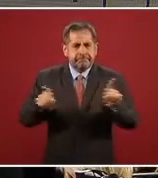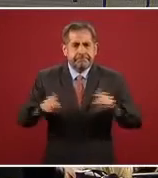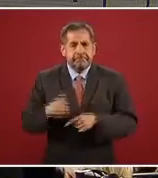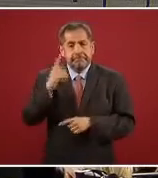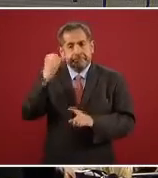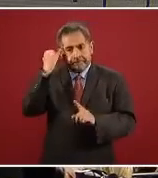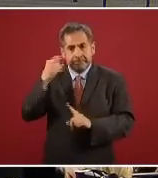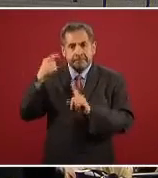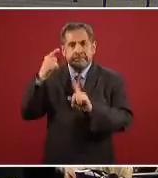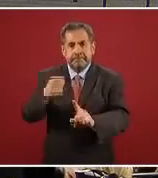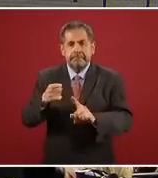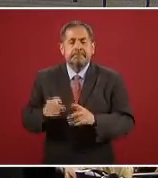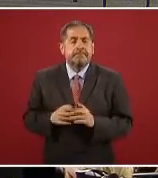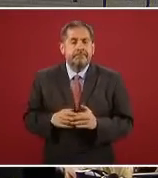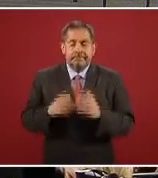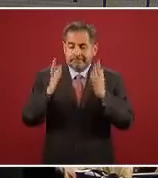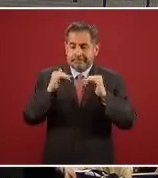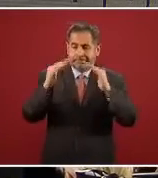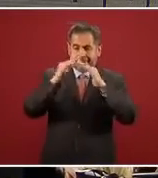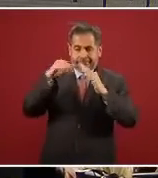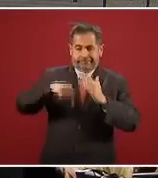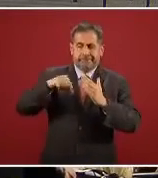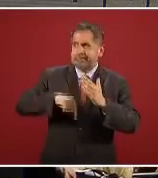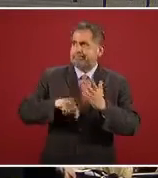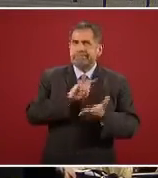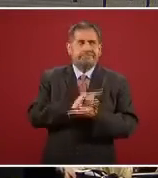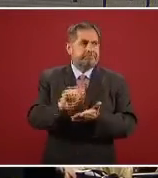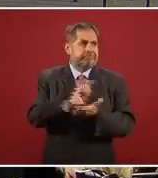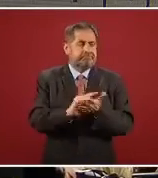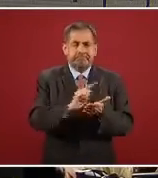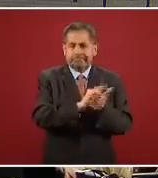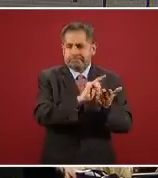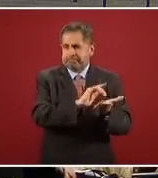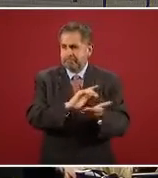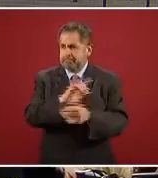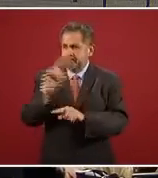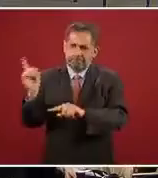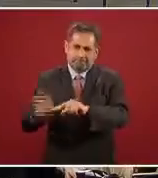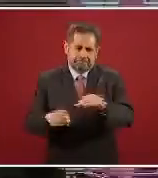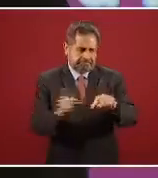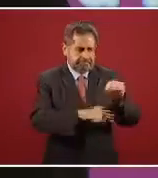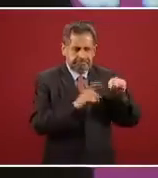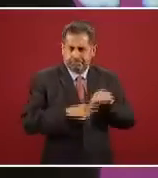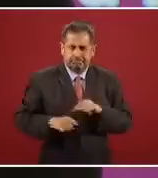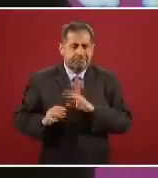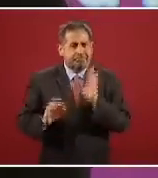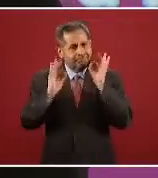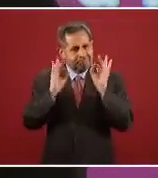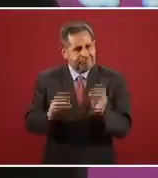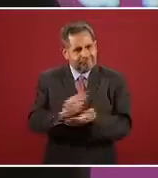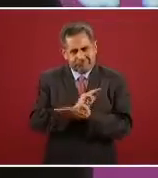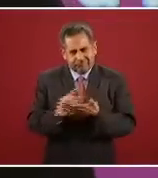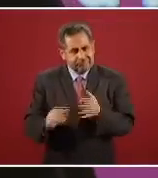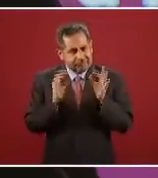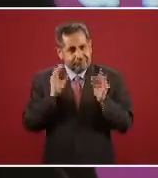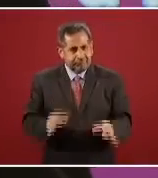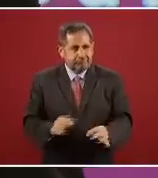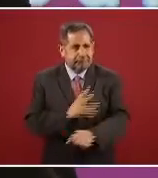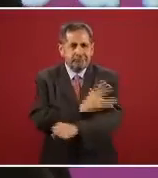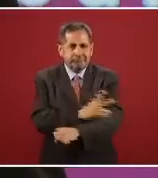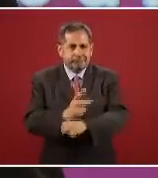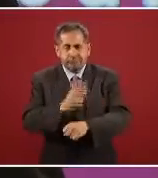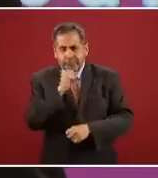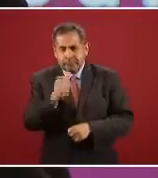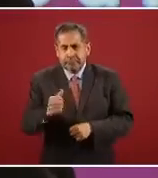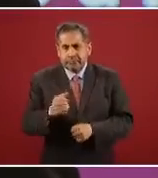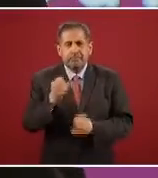que ver con limpiar la casa. Generar una política de combate a la corrupción tiene que ser, lo ha dicho, como